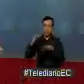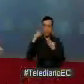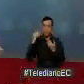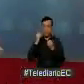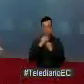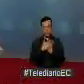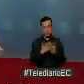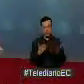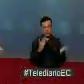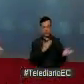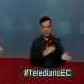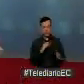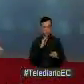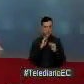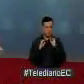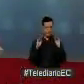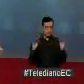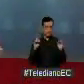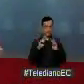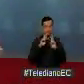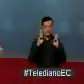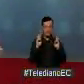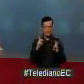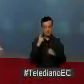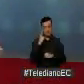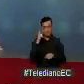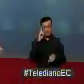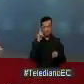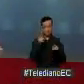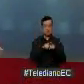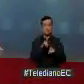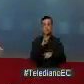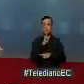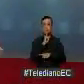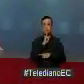punto de vista del sector exportador frente a un eventual acuerdo con los Estados Unidos. 7 de